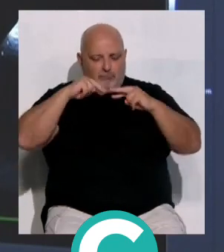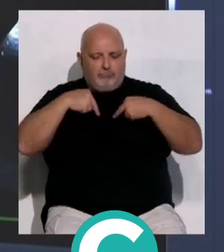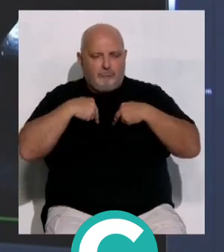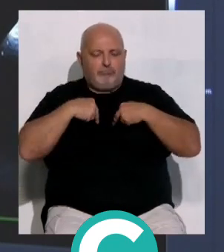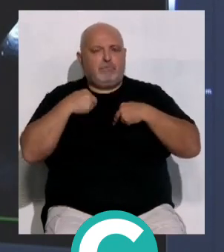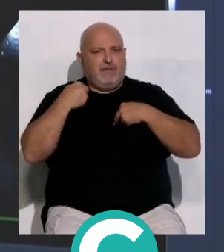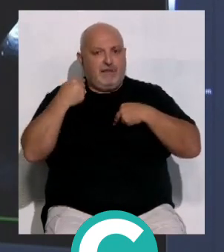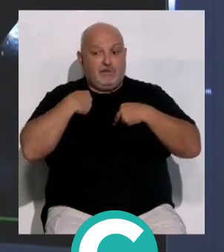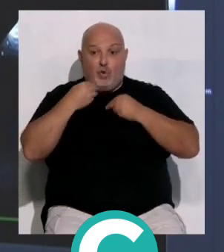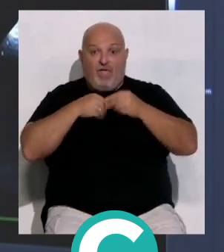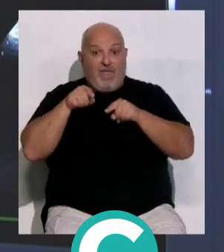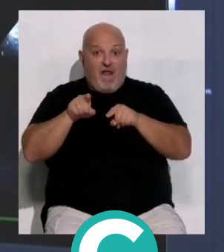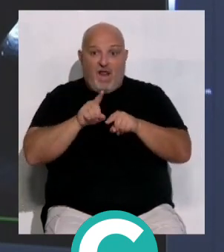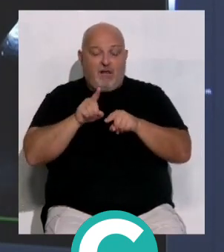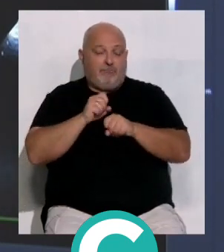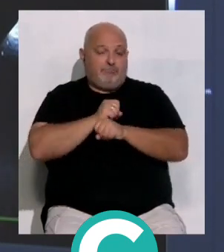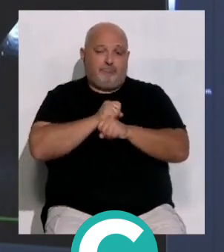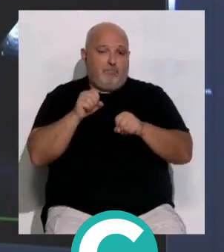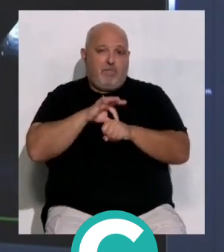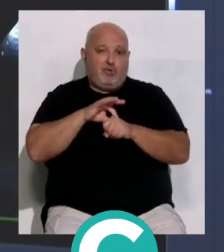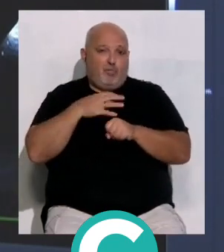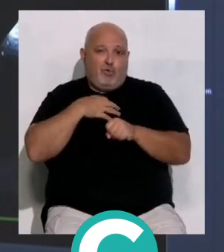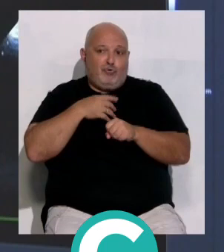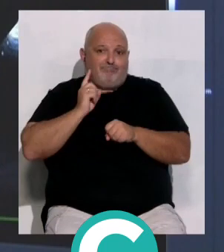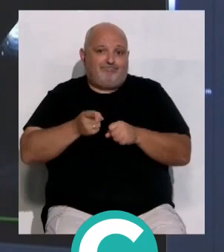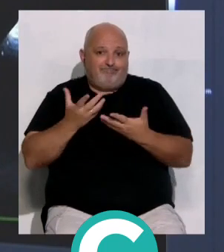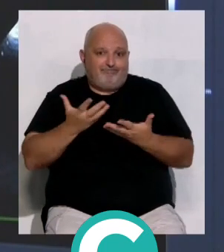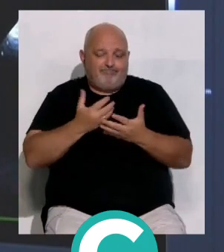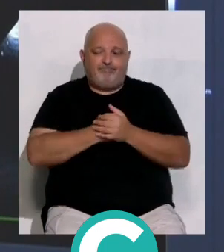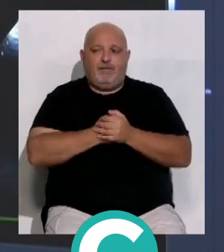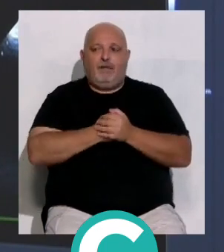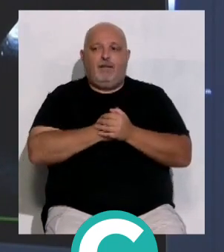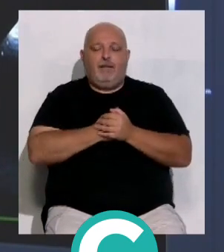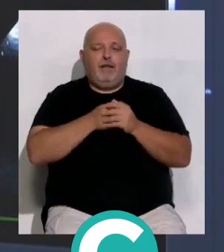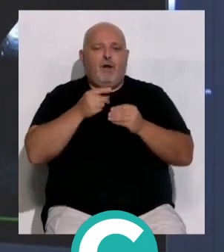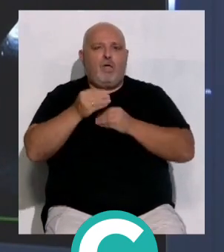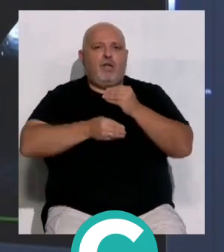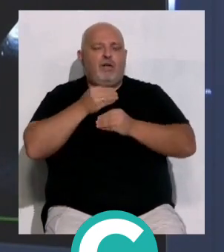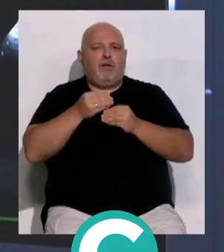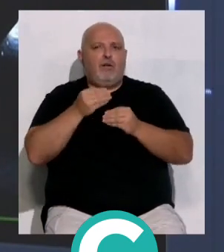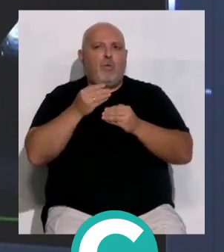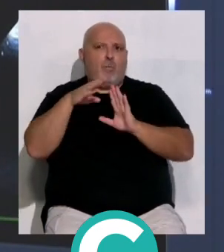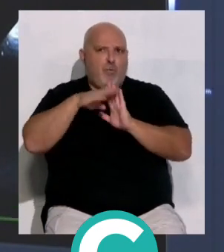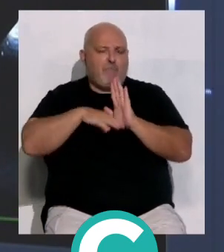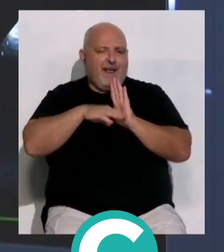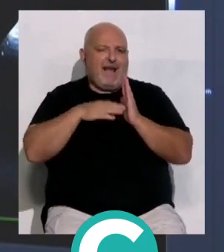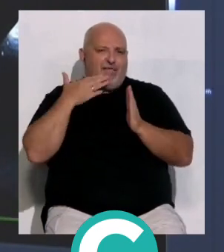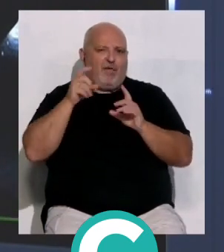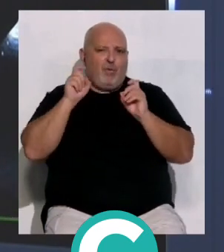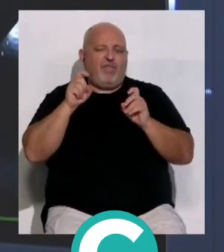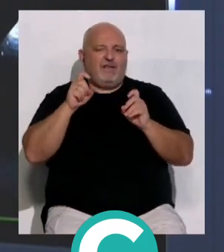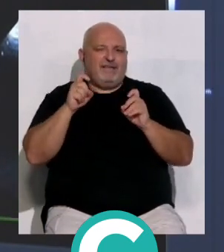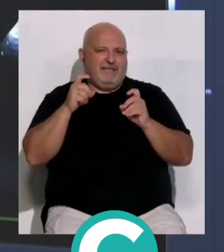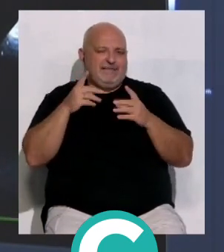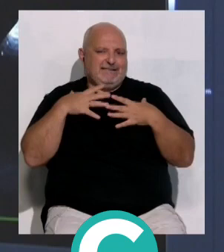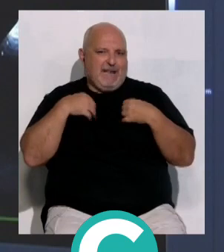enfermo es él, y si no lo hace él, no, el médico no va a andar por el paciente, ¿vale? Eso lo hacemos mediante un programa de educación